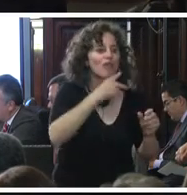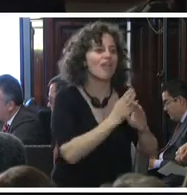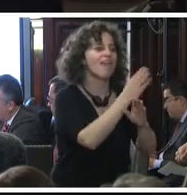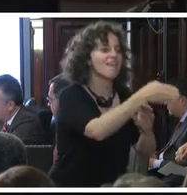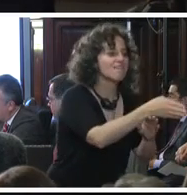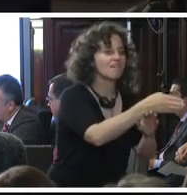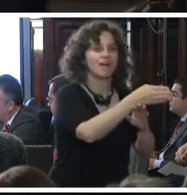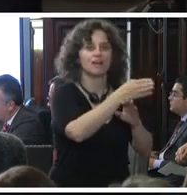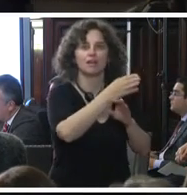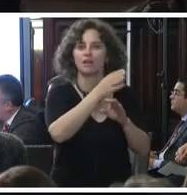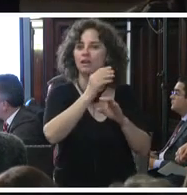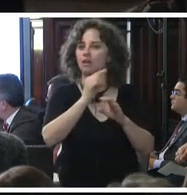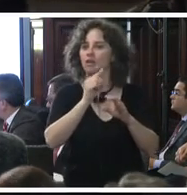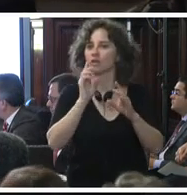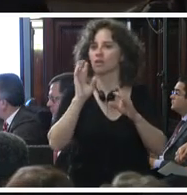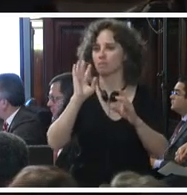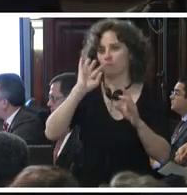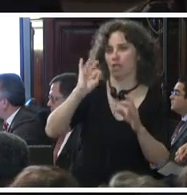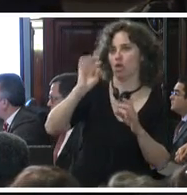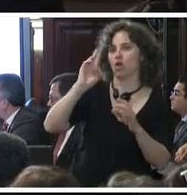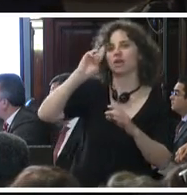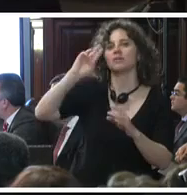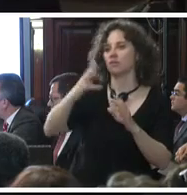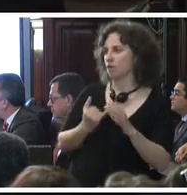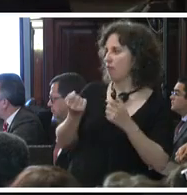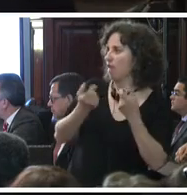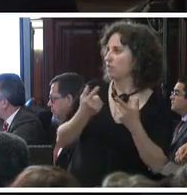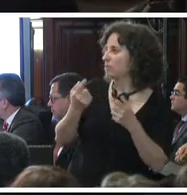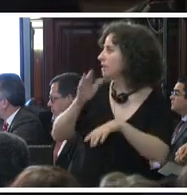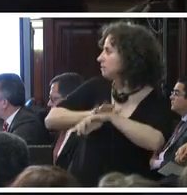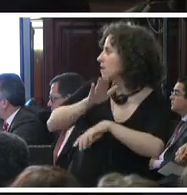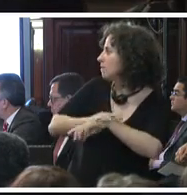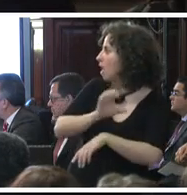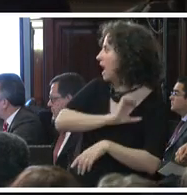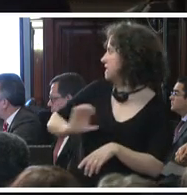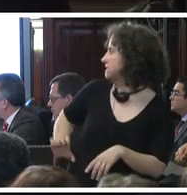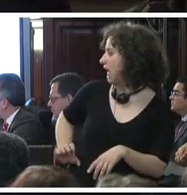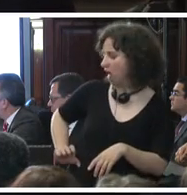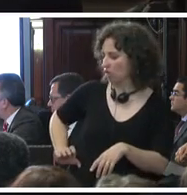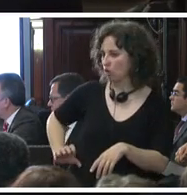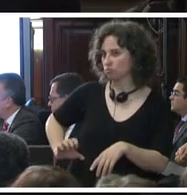los señores conexiones con todo respeto se está dando más tiempo al estado